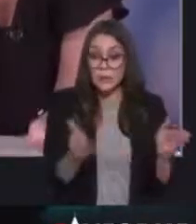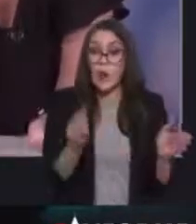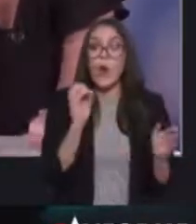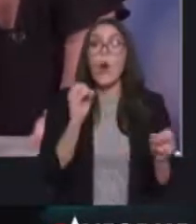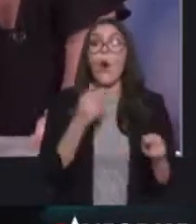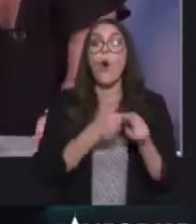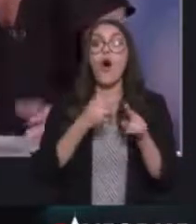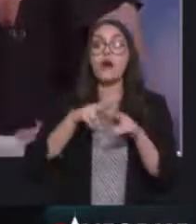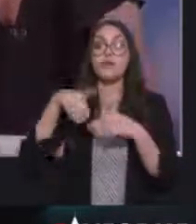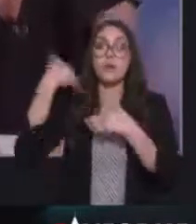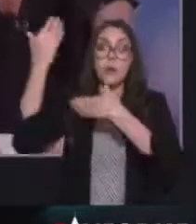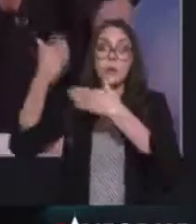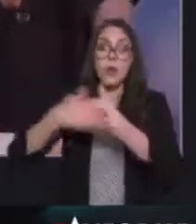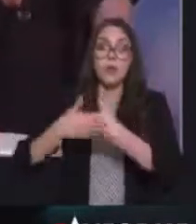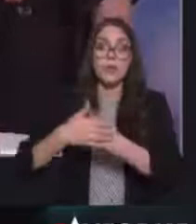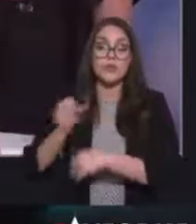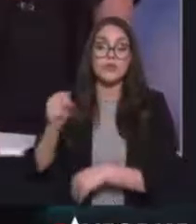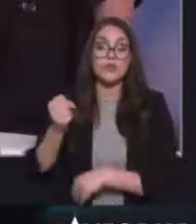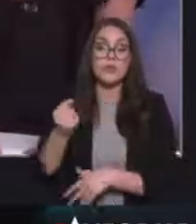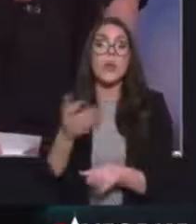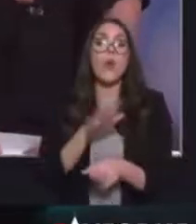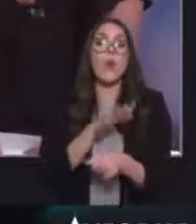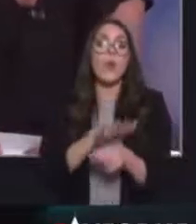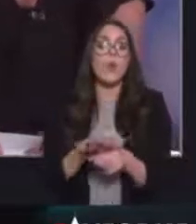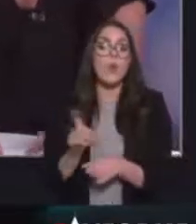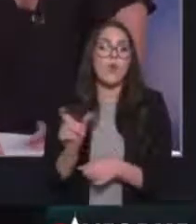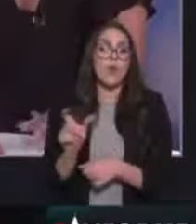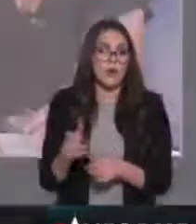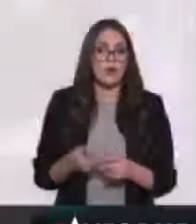septiembre cuando sea el nuevo periodo?